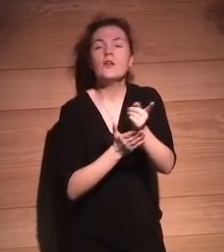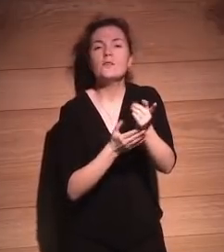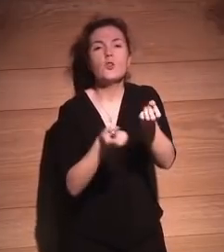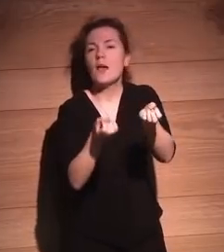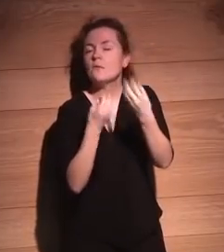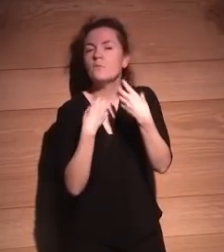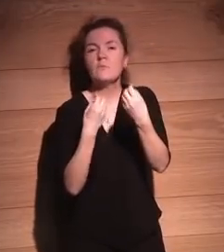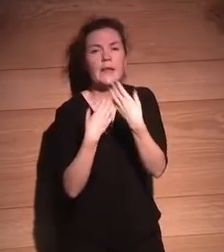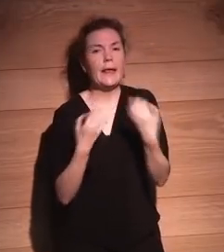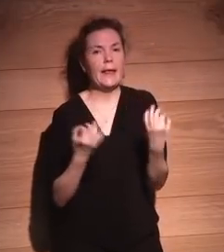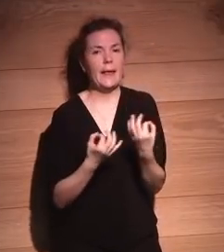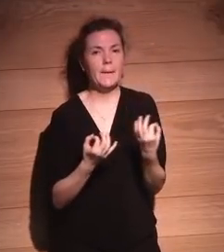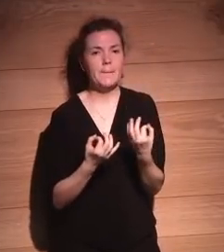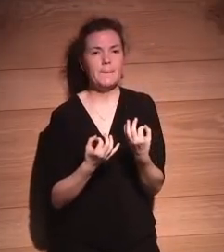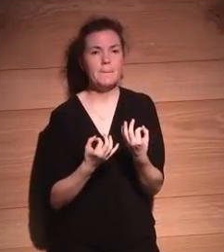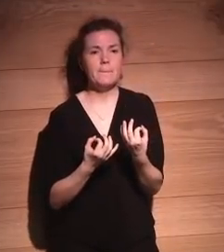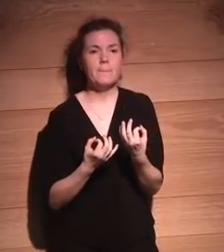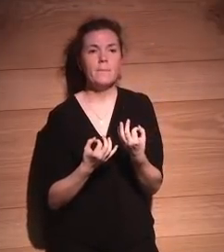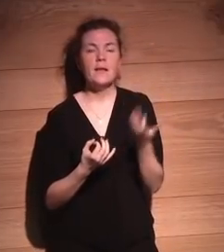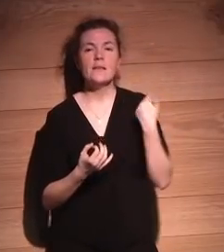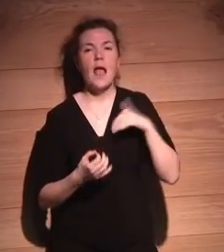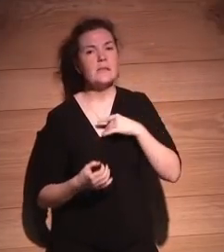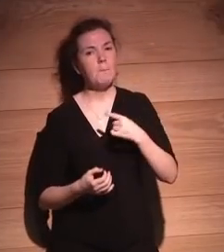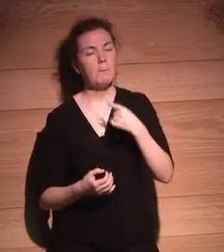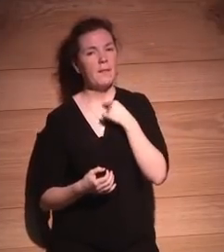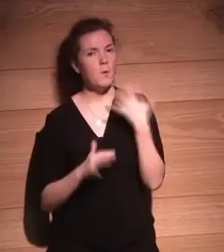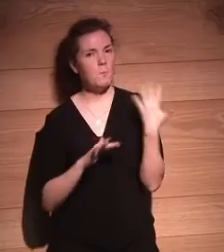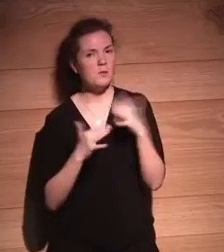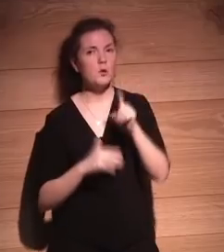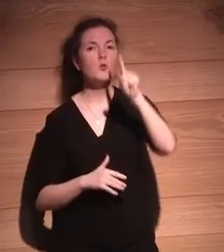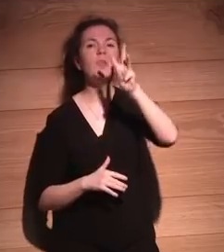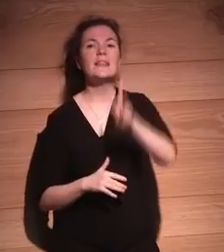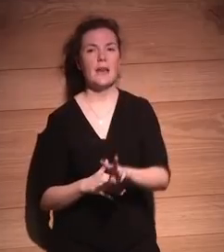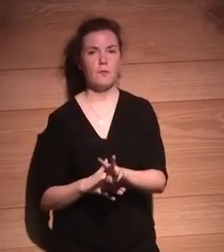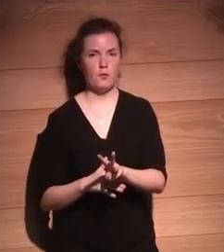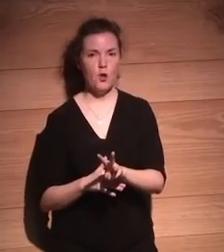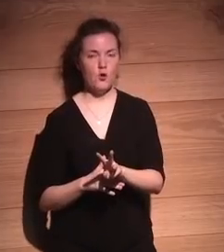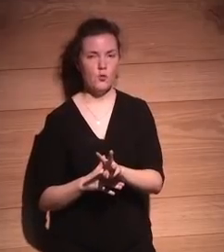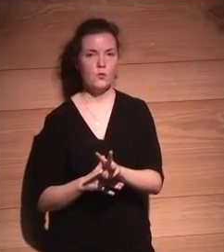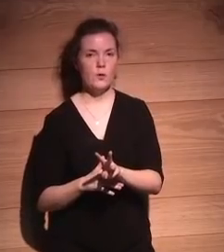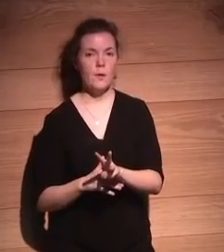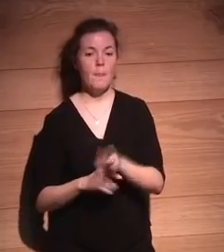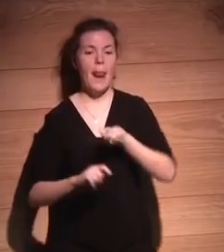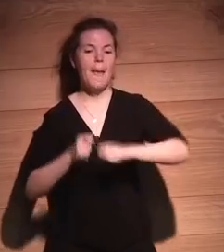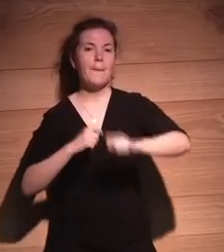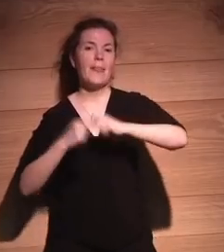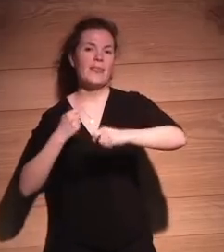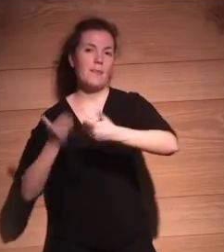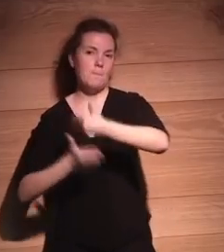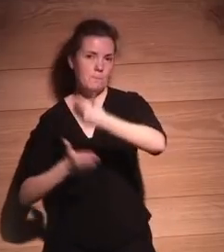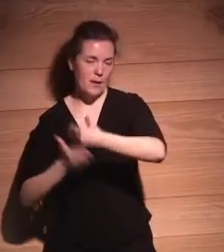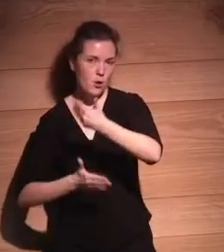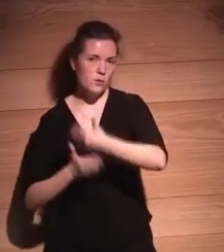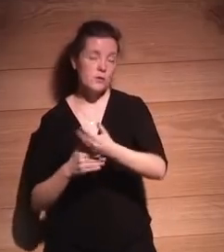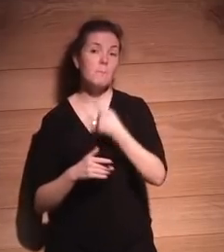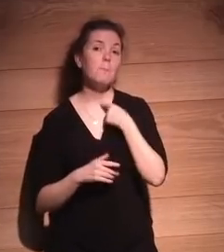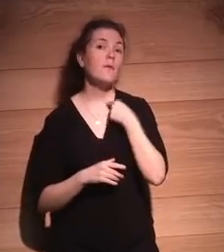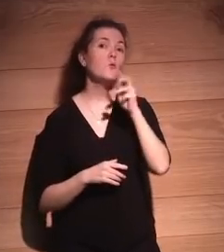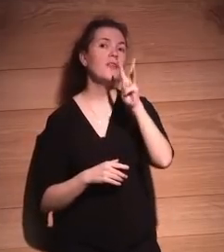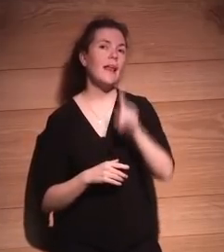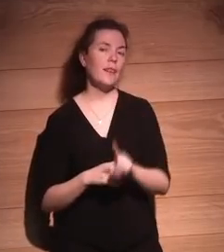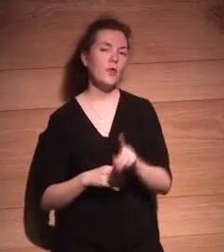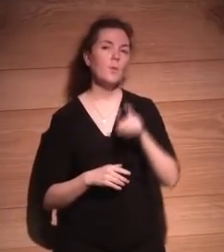decir es que se ha perdido aproximadamente un tercio de lo que es la venta de ejemplares de periódicos